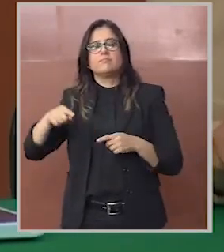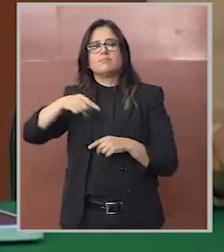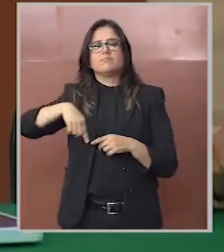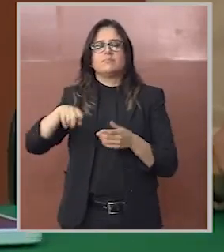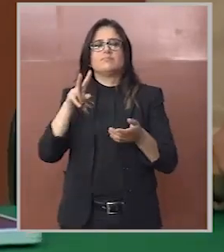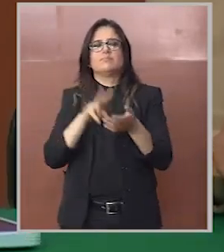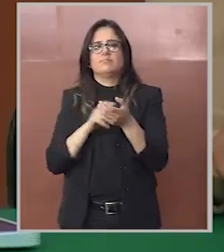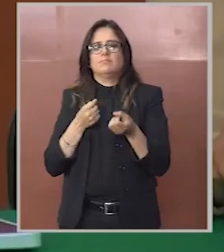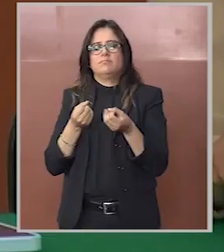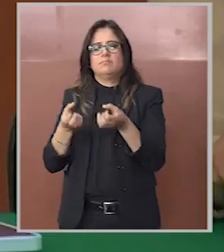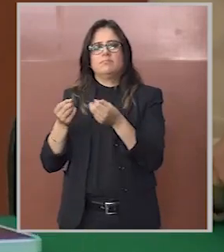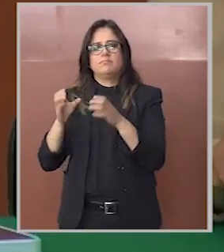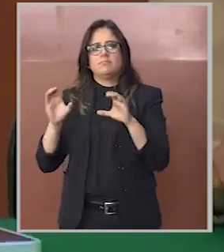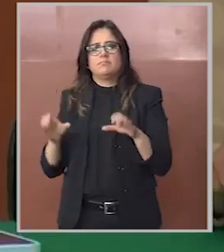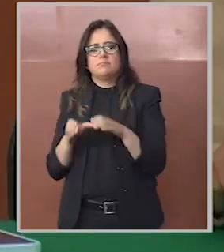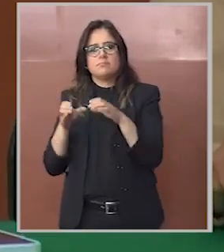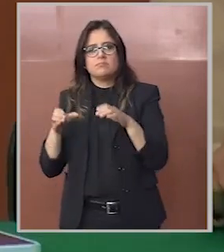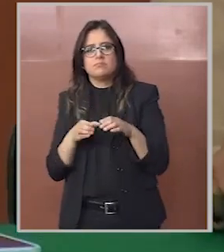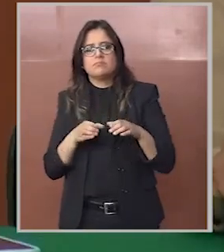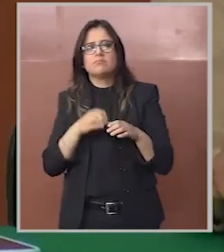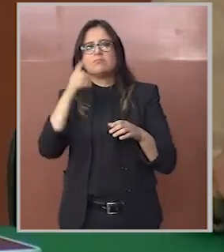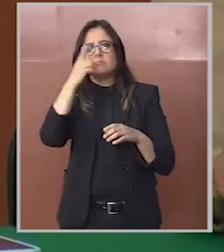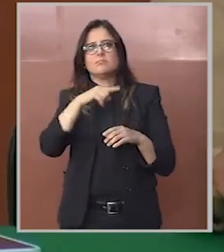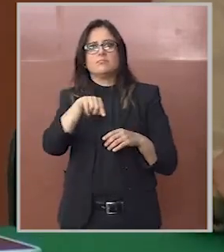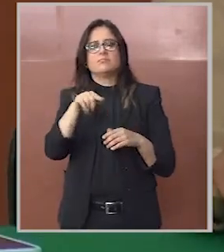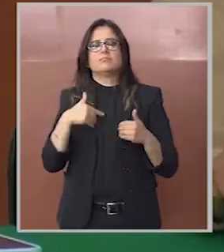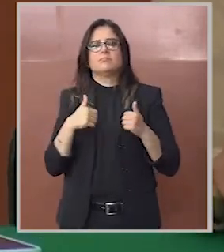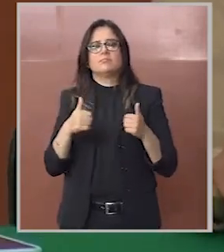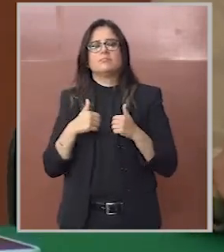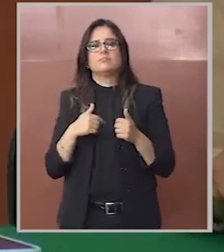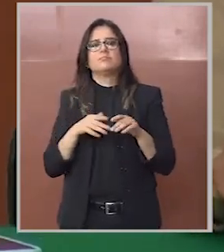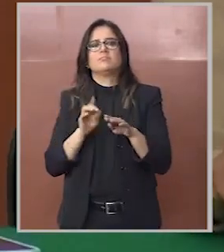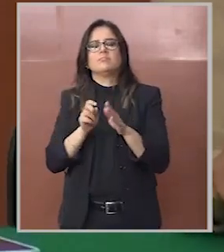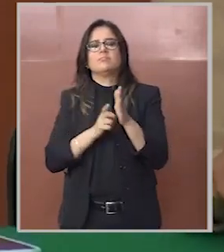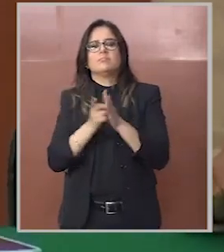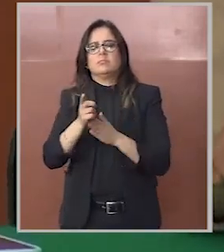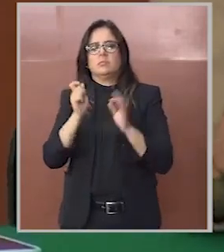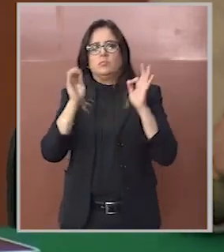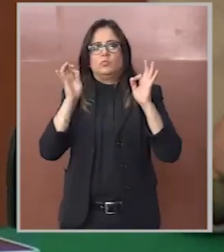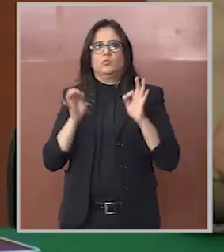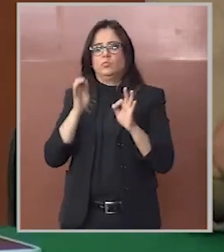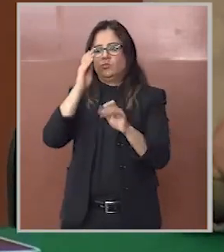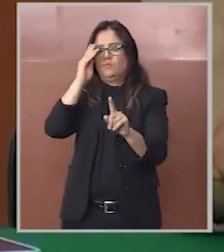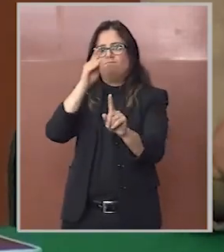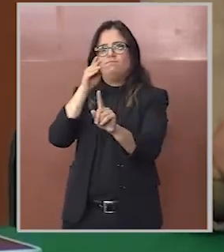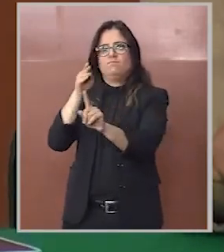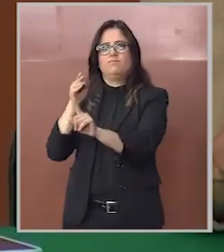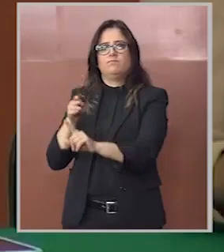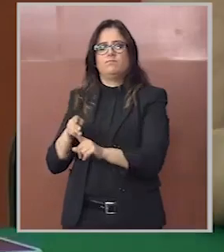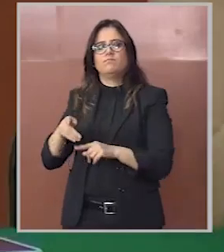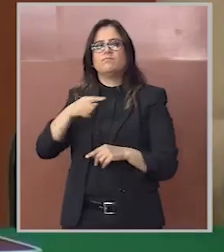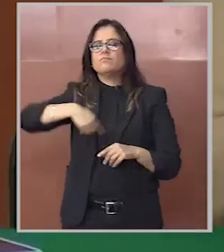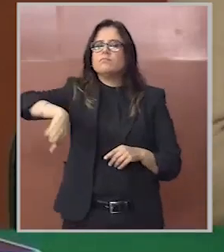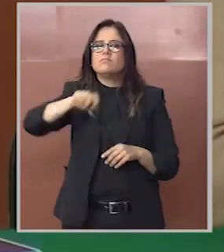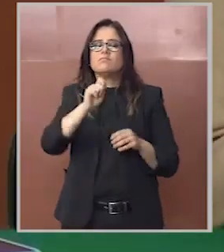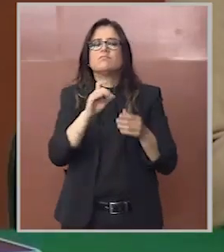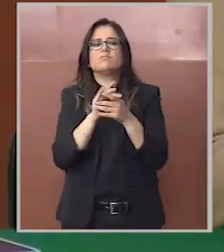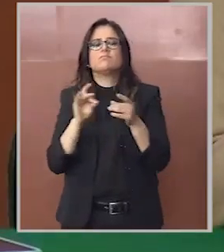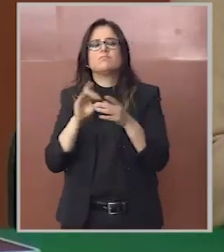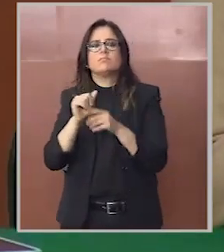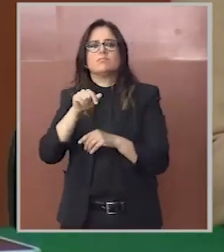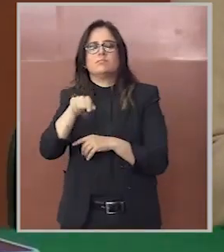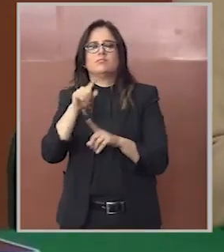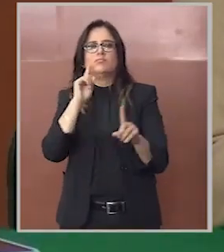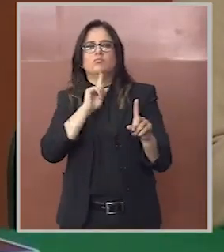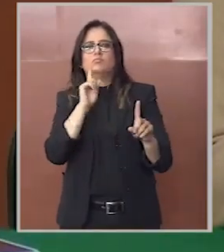colectivo o también se hace valer individual pero también hay derechos Como específicos y sobre todo nosotros hablamos mucho en el tema de las mujeres no